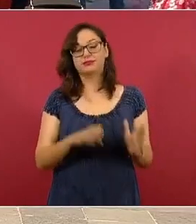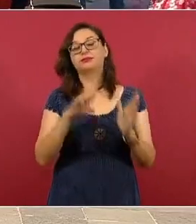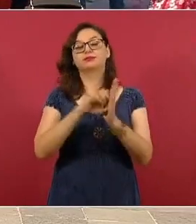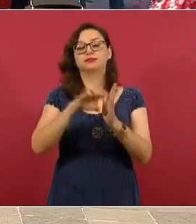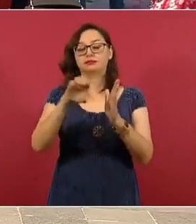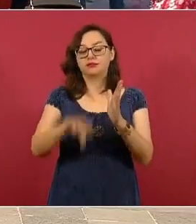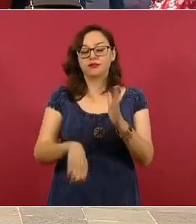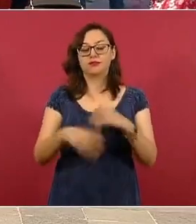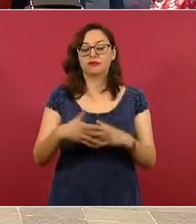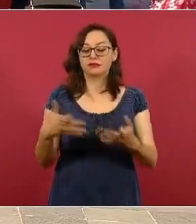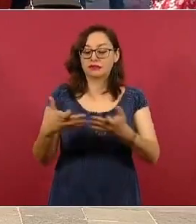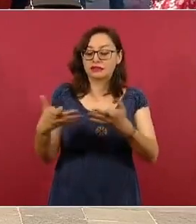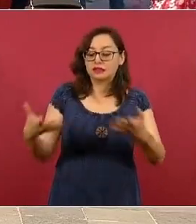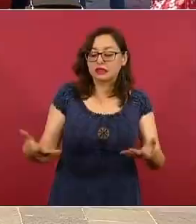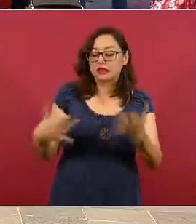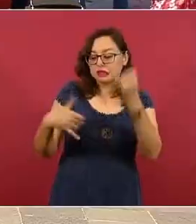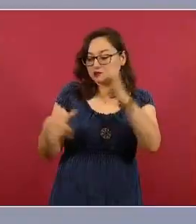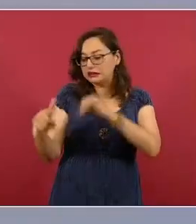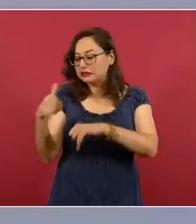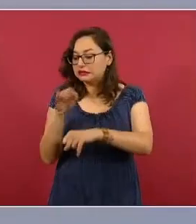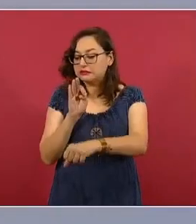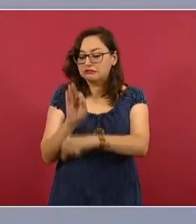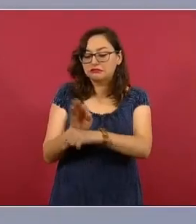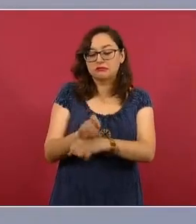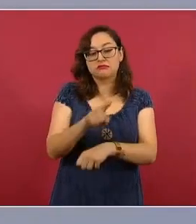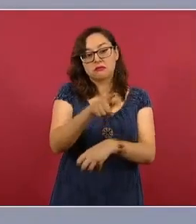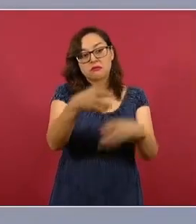que estarlas remendando.